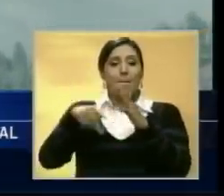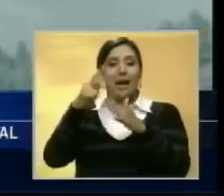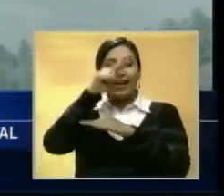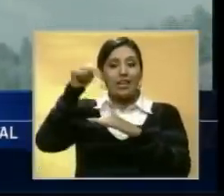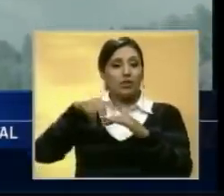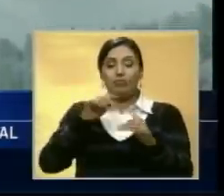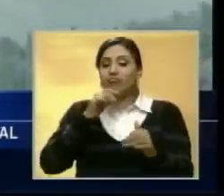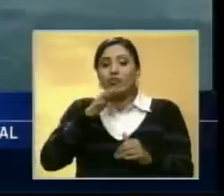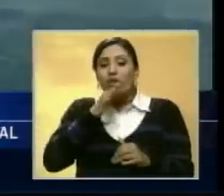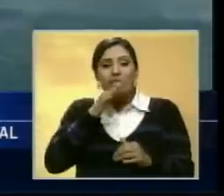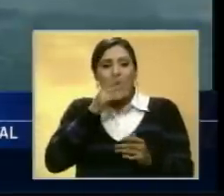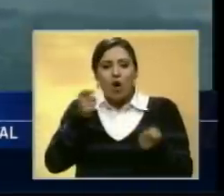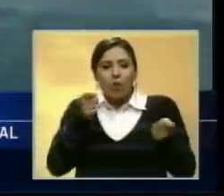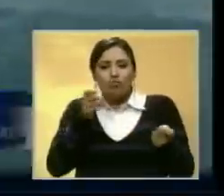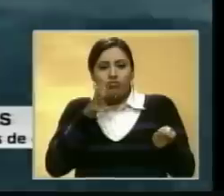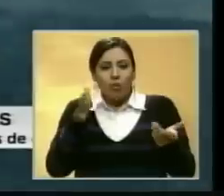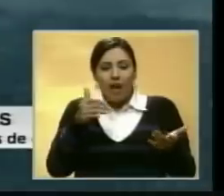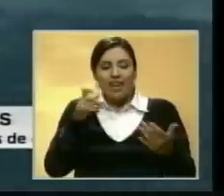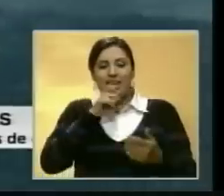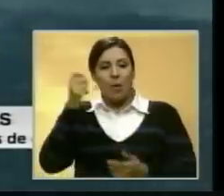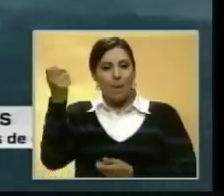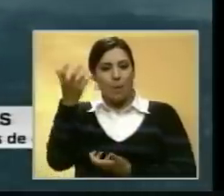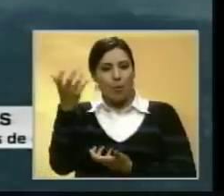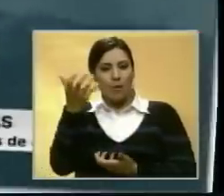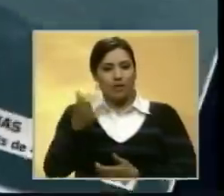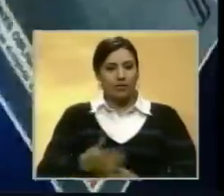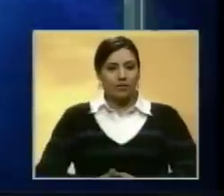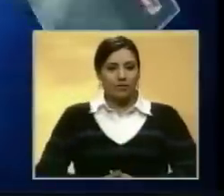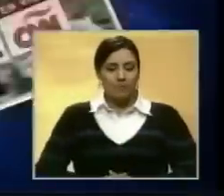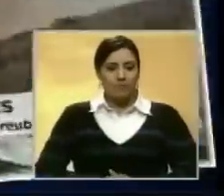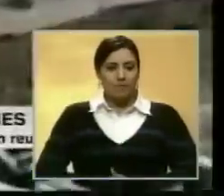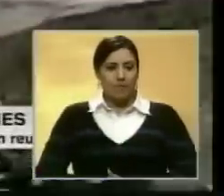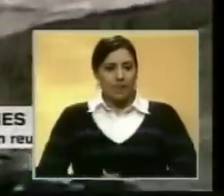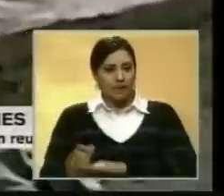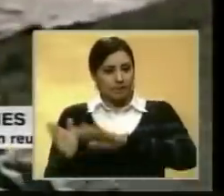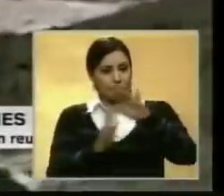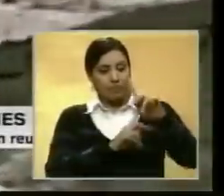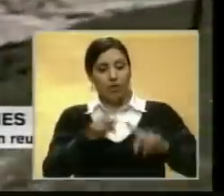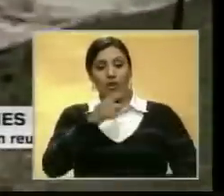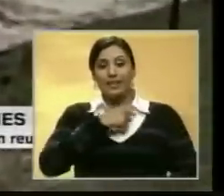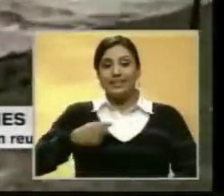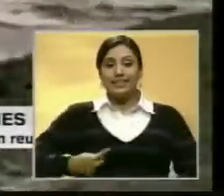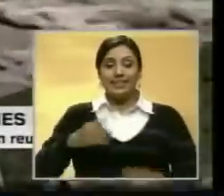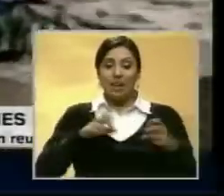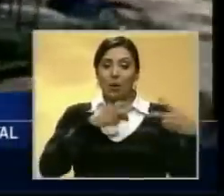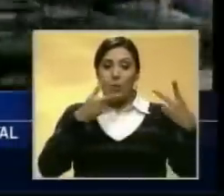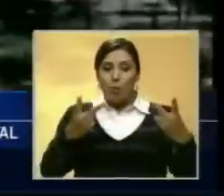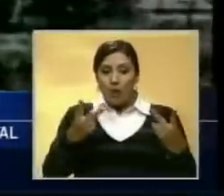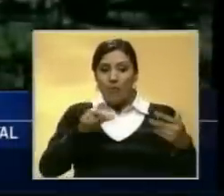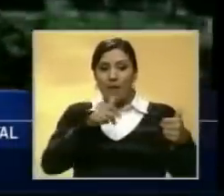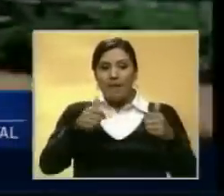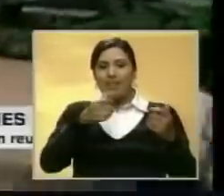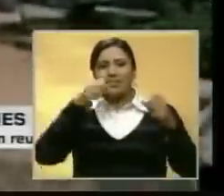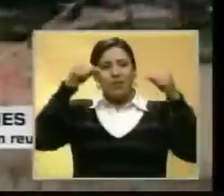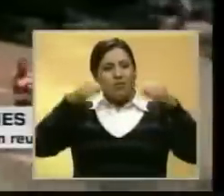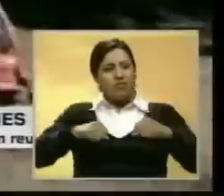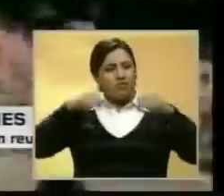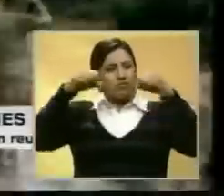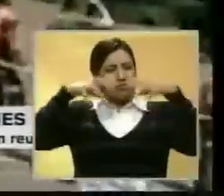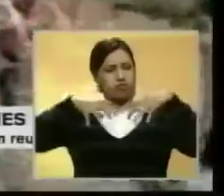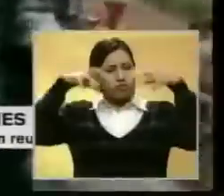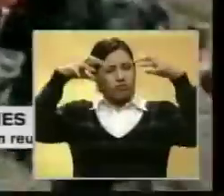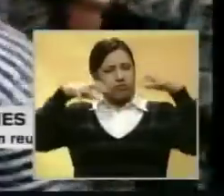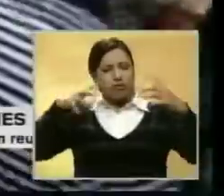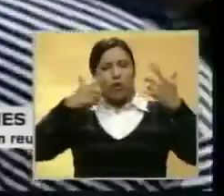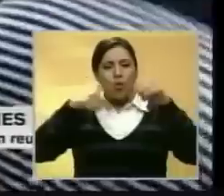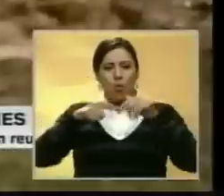aún no ha podido ser controlado por los bomberos. En China se realizaron traslados por las fuertes inundaciones que afectan